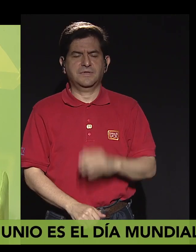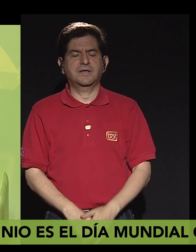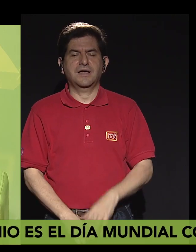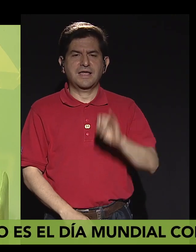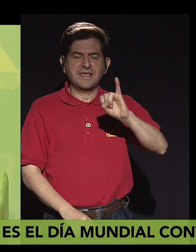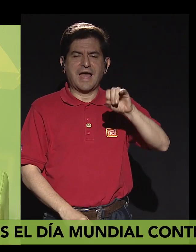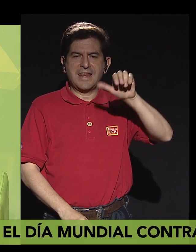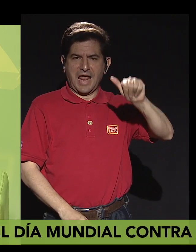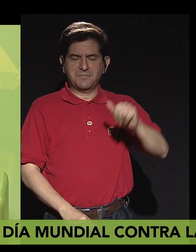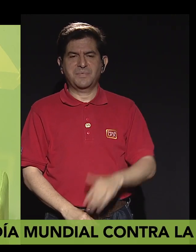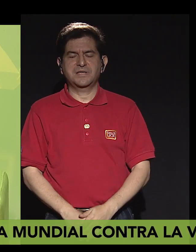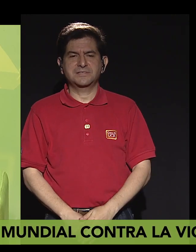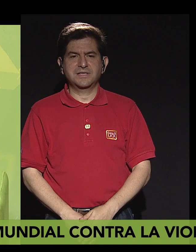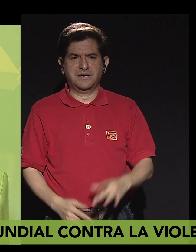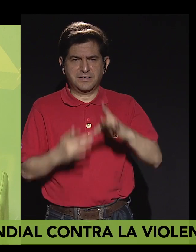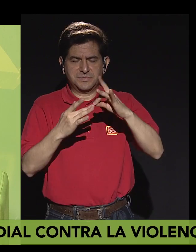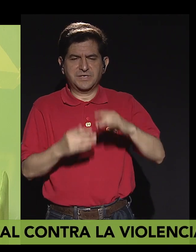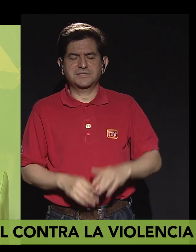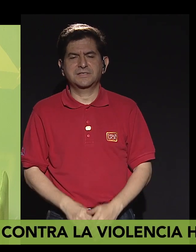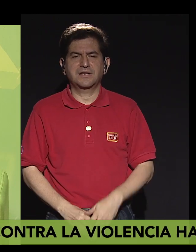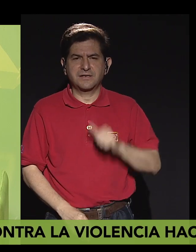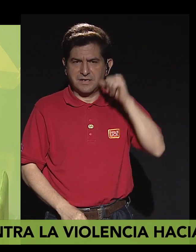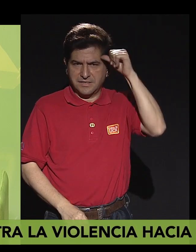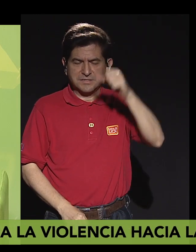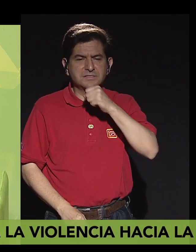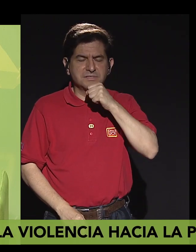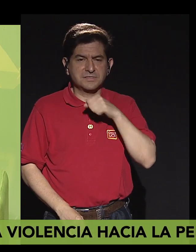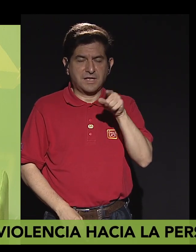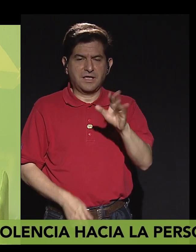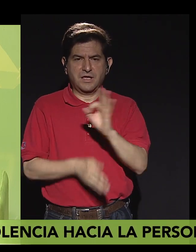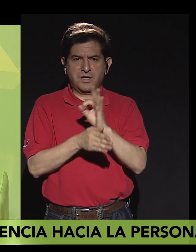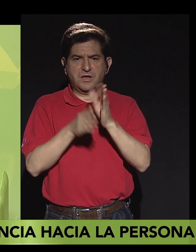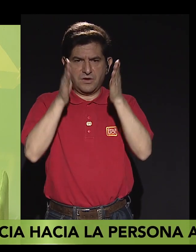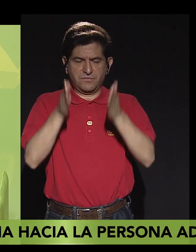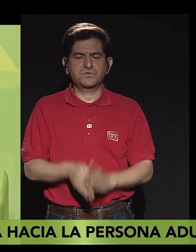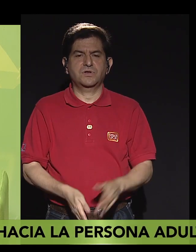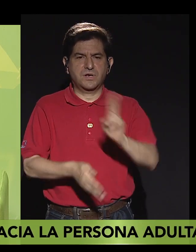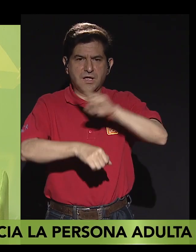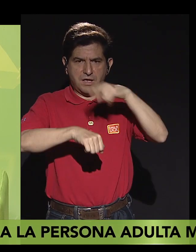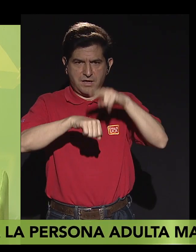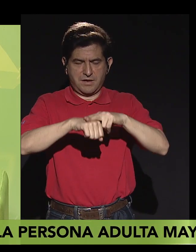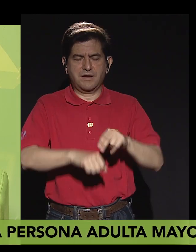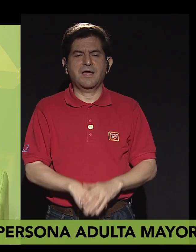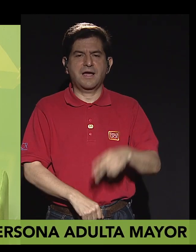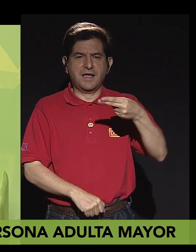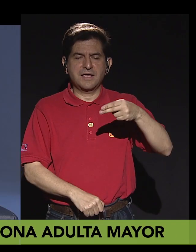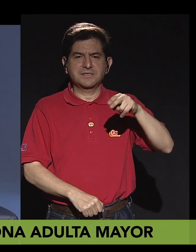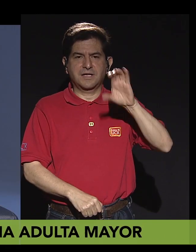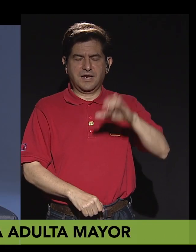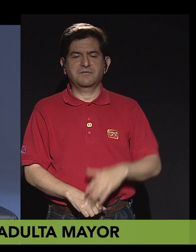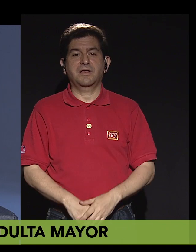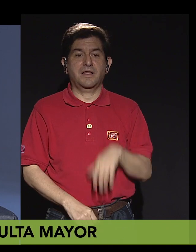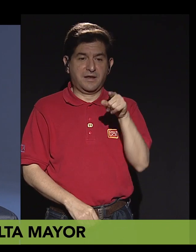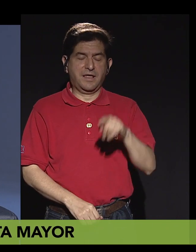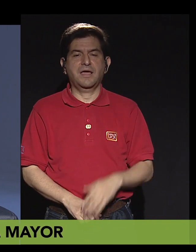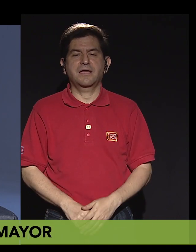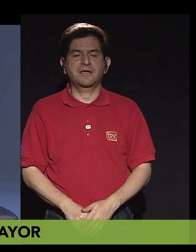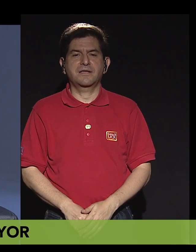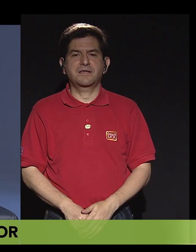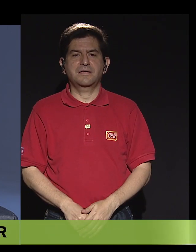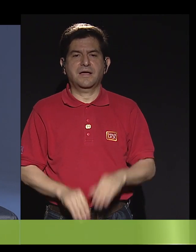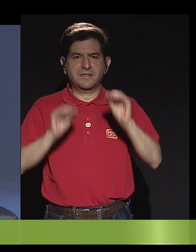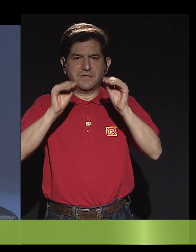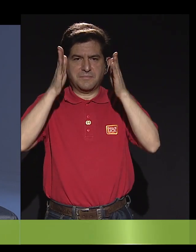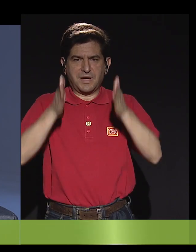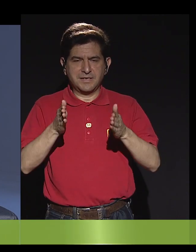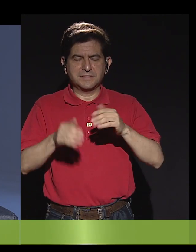estudio, Idalia Alpizar, gerontóloga y funcionaria de la Universidad Nacional, y Hazel Carvajal, psicóloga de la Junta de Pensiones y Jubilaciones del